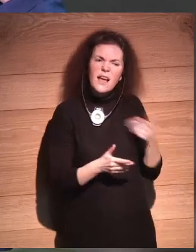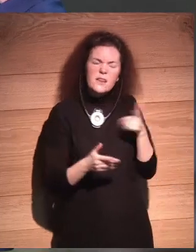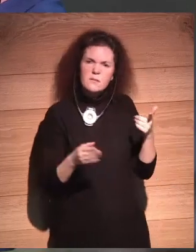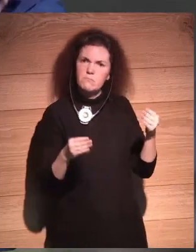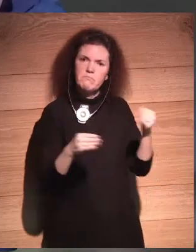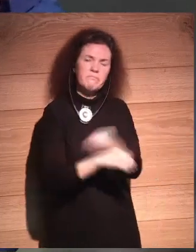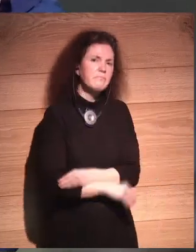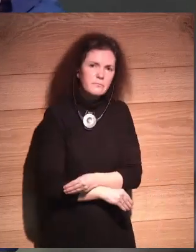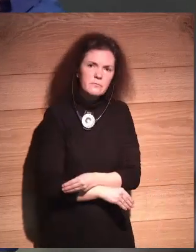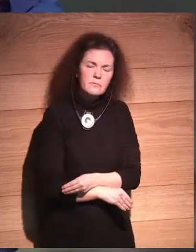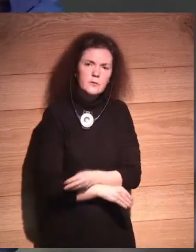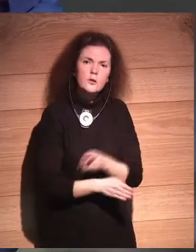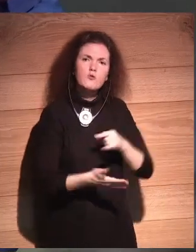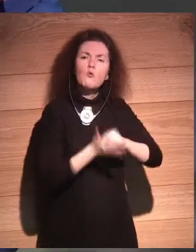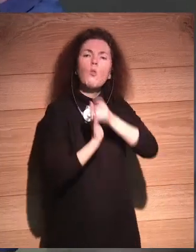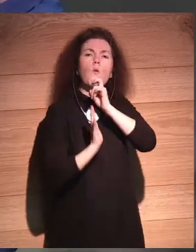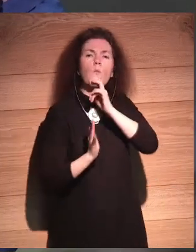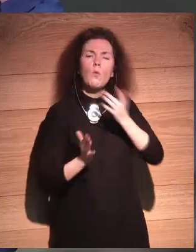paradoja?